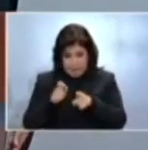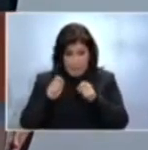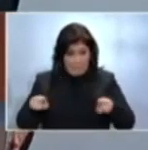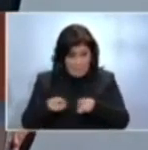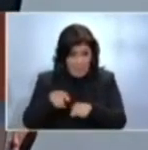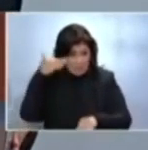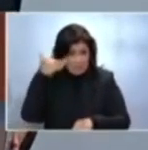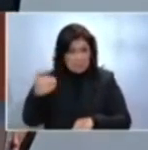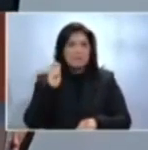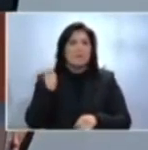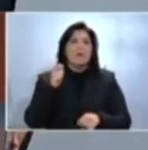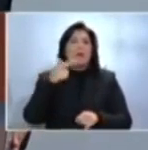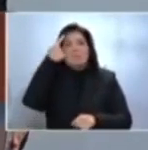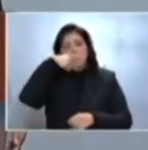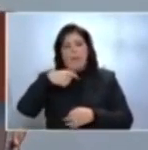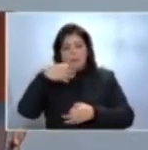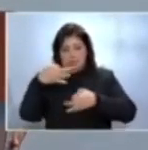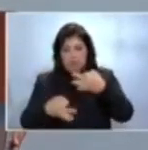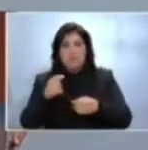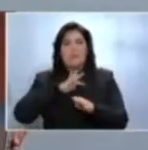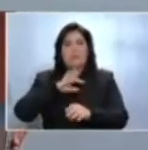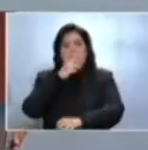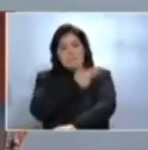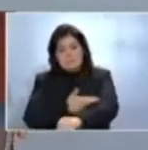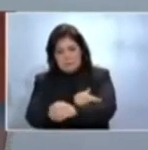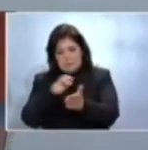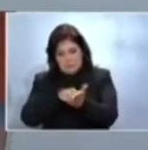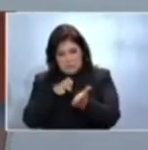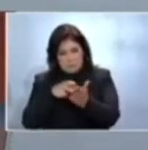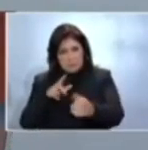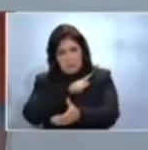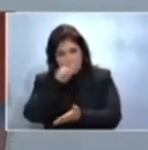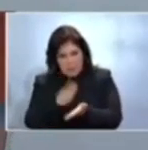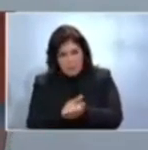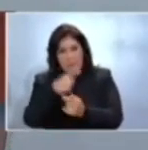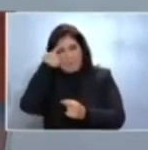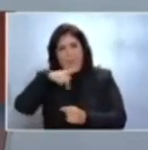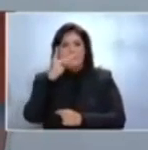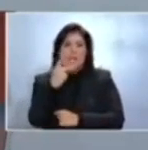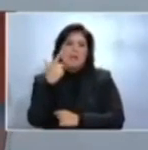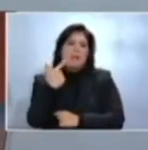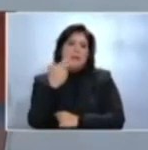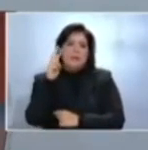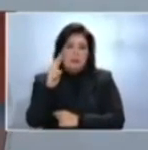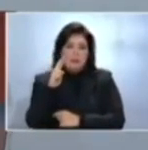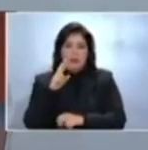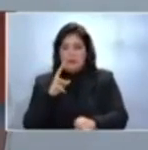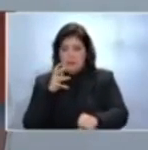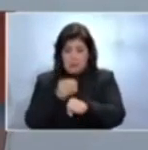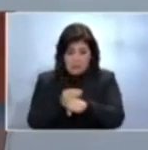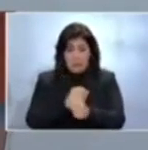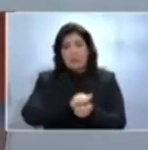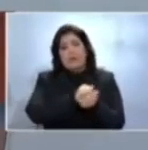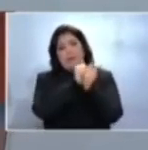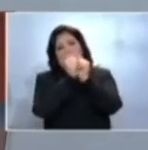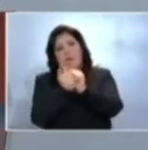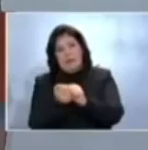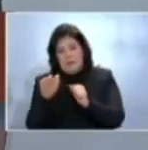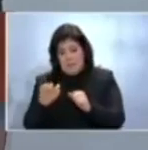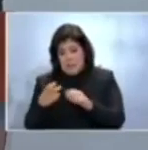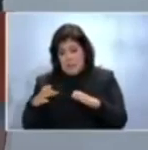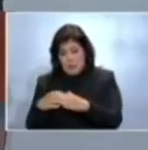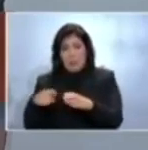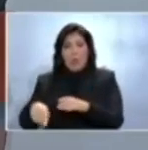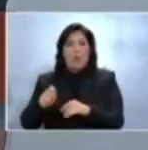ebrard señaló que el gran mensaje del presidente es que sus reformas van a salvar a mexico en lo cual no coincide pues sus beneficios no se ven hasta